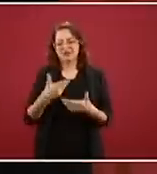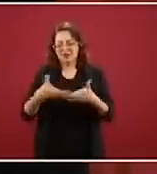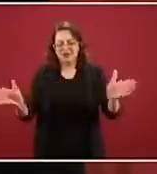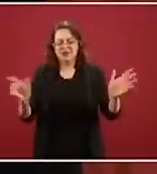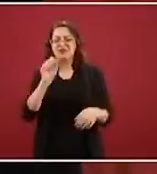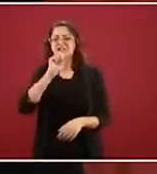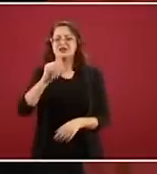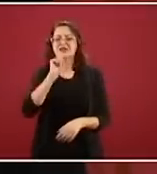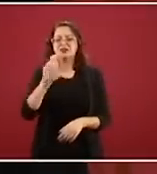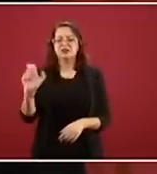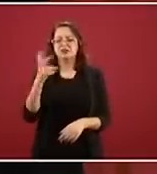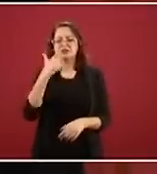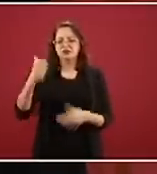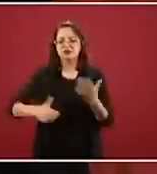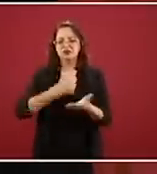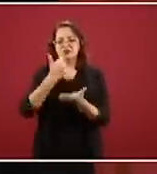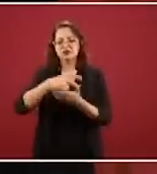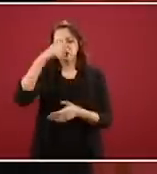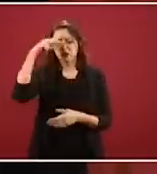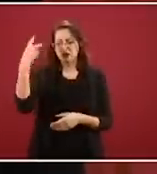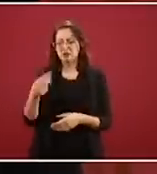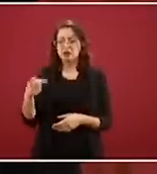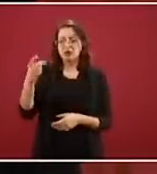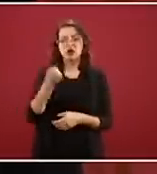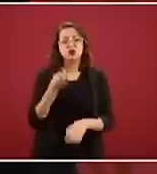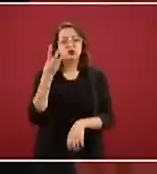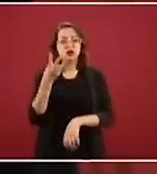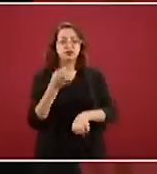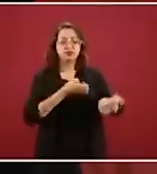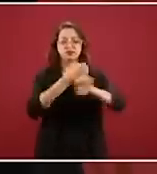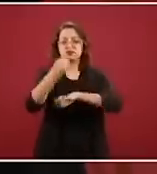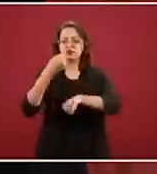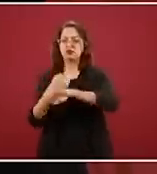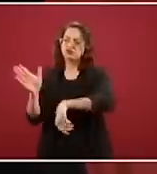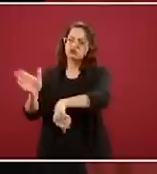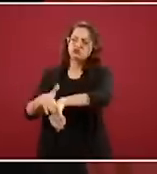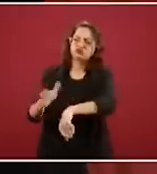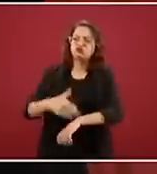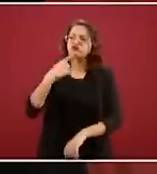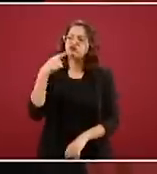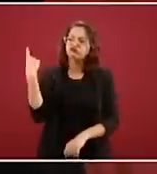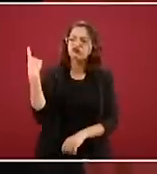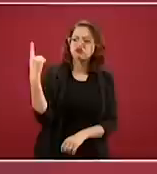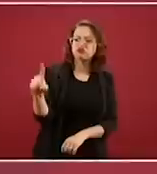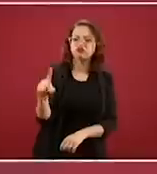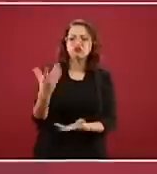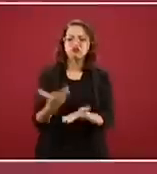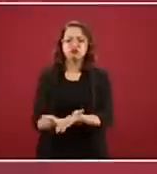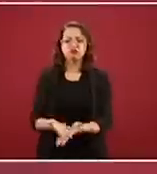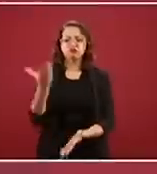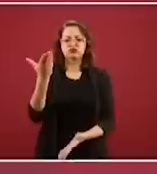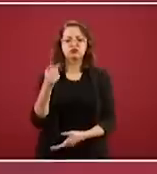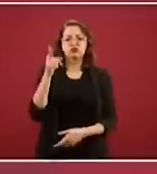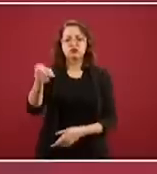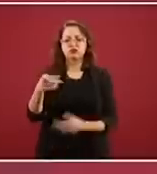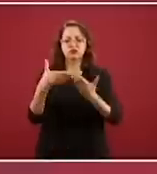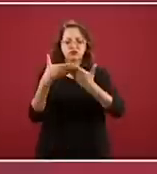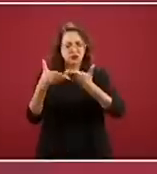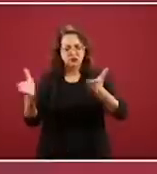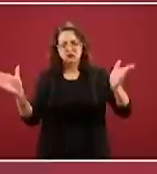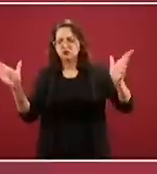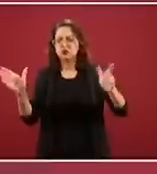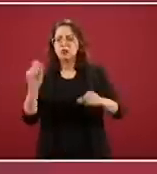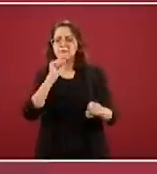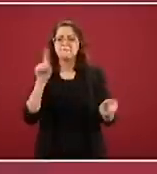Jalisco, Chihuahua y la Ciudad de México hicieron denuncias concretas ante la opinión pública y